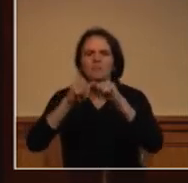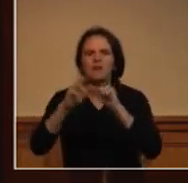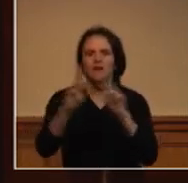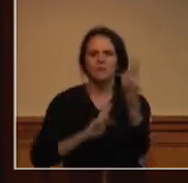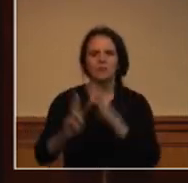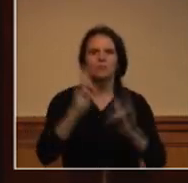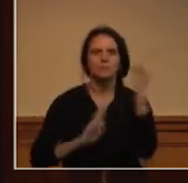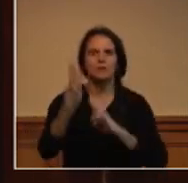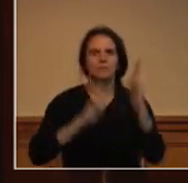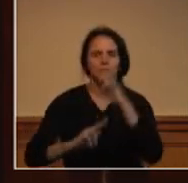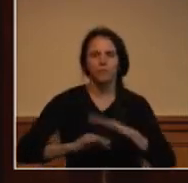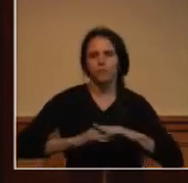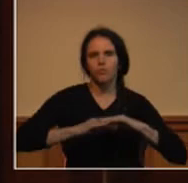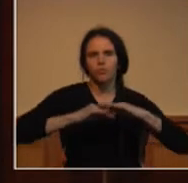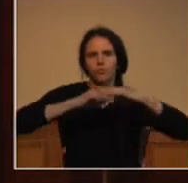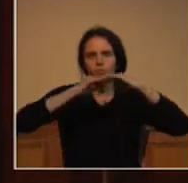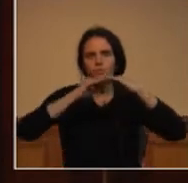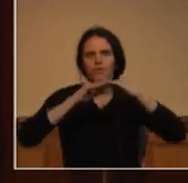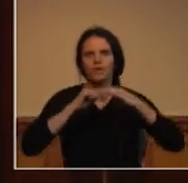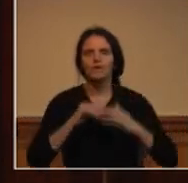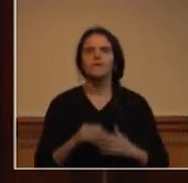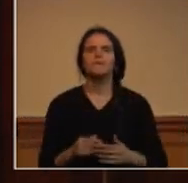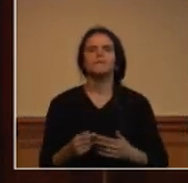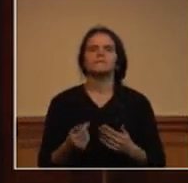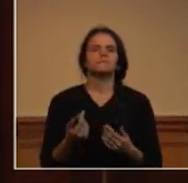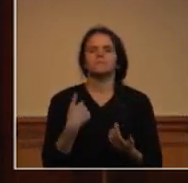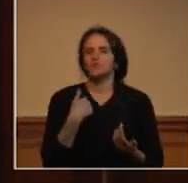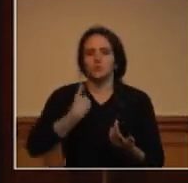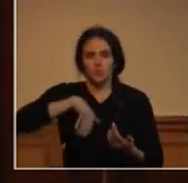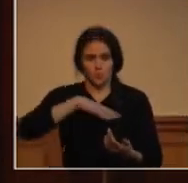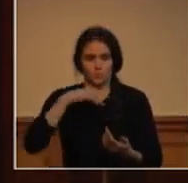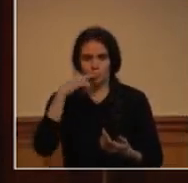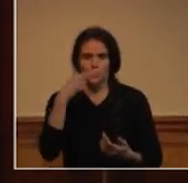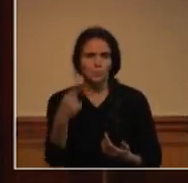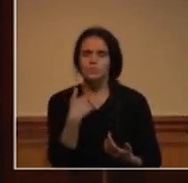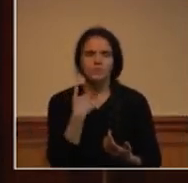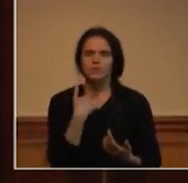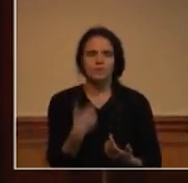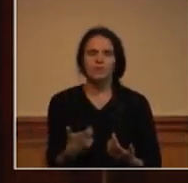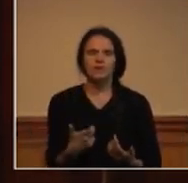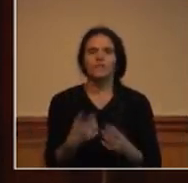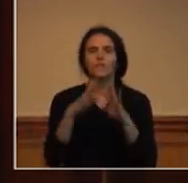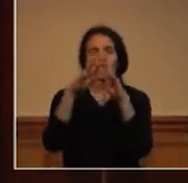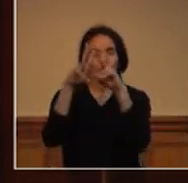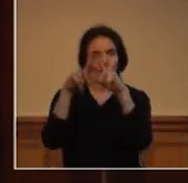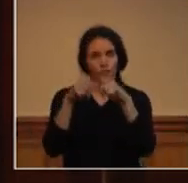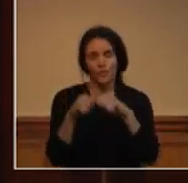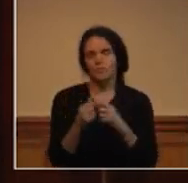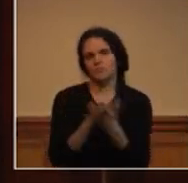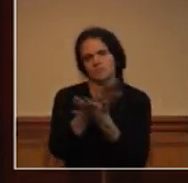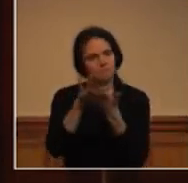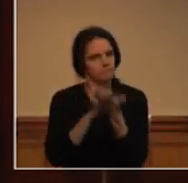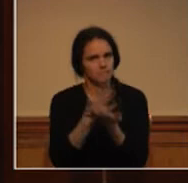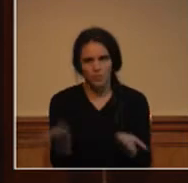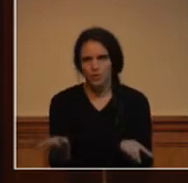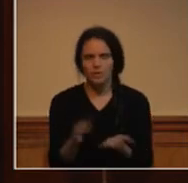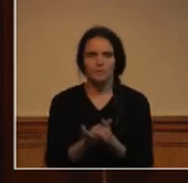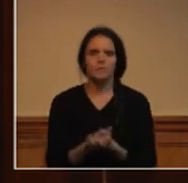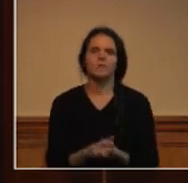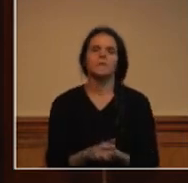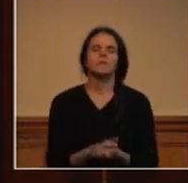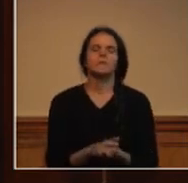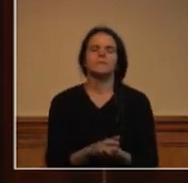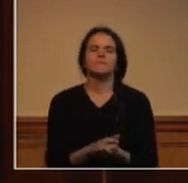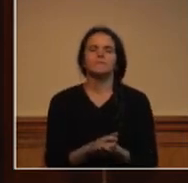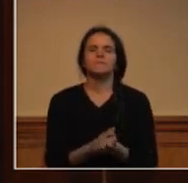contestar nuestra encuesta. ¿Y qué preguntamos? Nosotros le preguntamos a las familias cosas como,